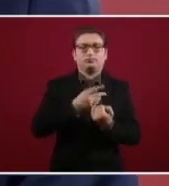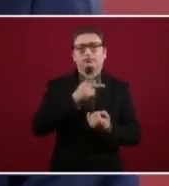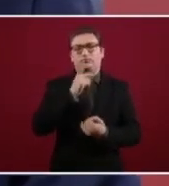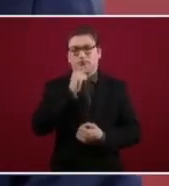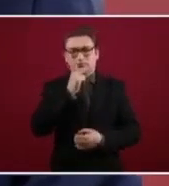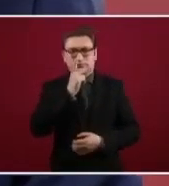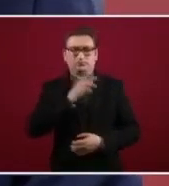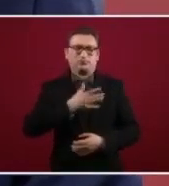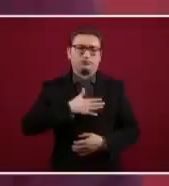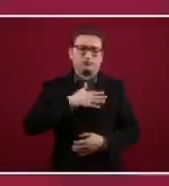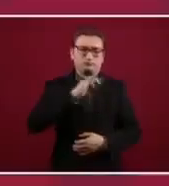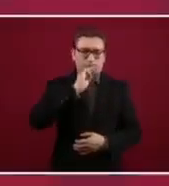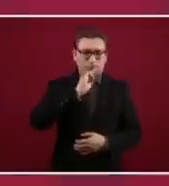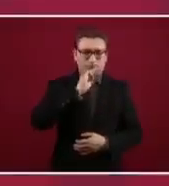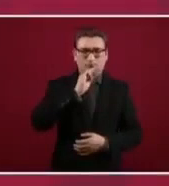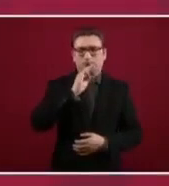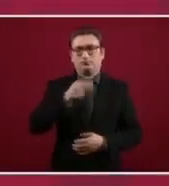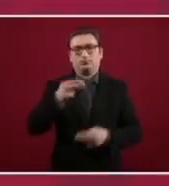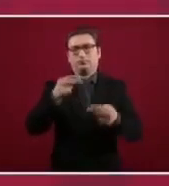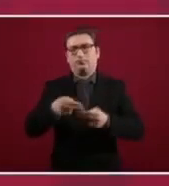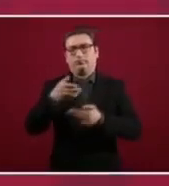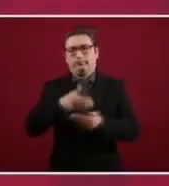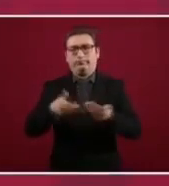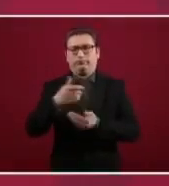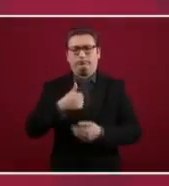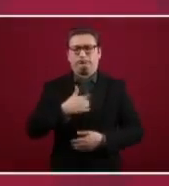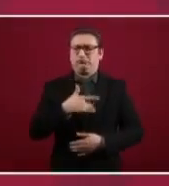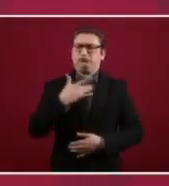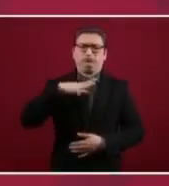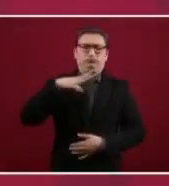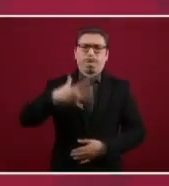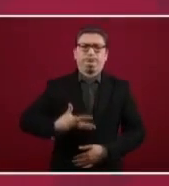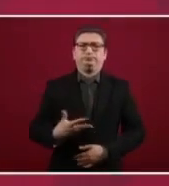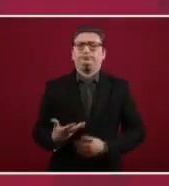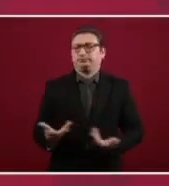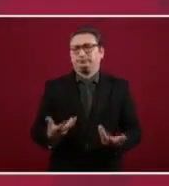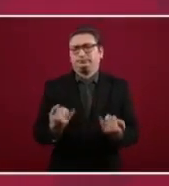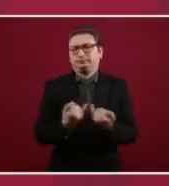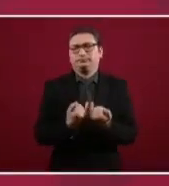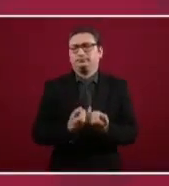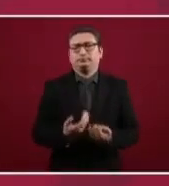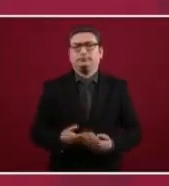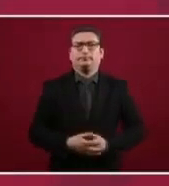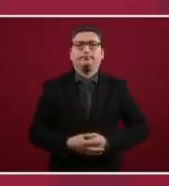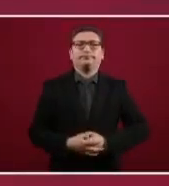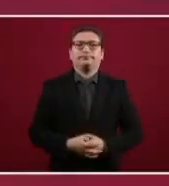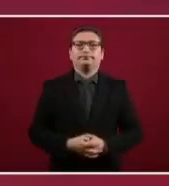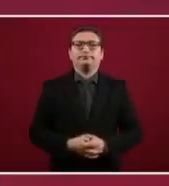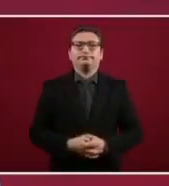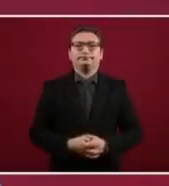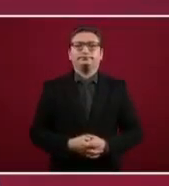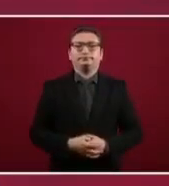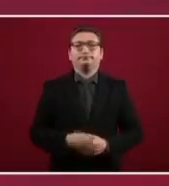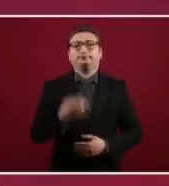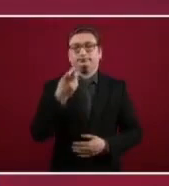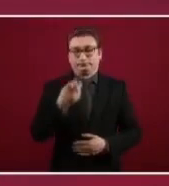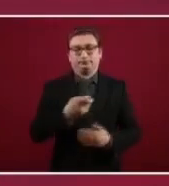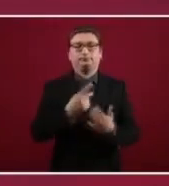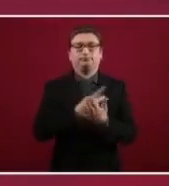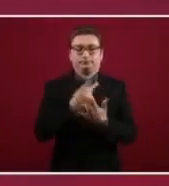comerciante da mucho orgullo entonces este es un programa